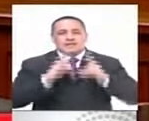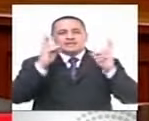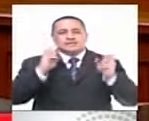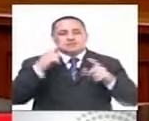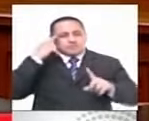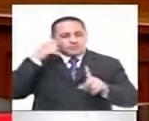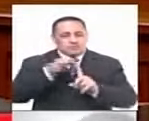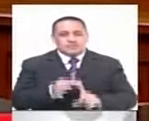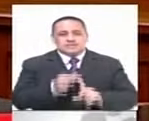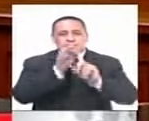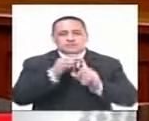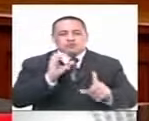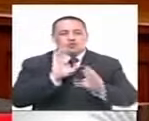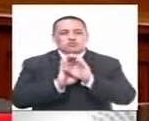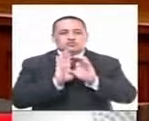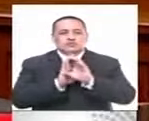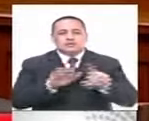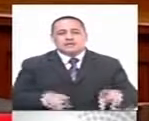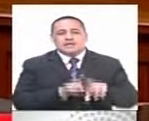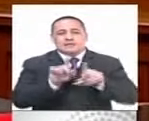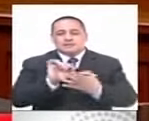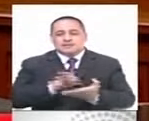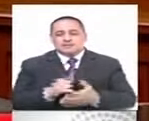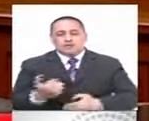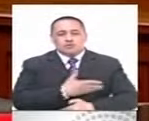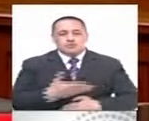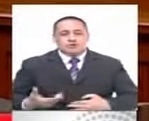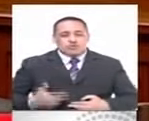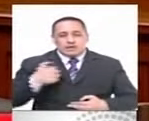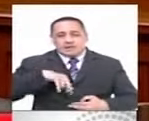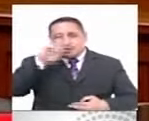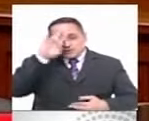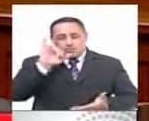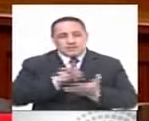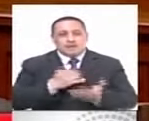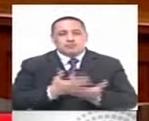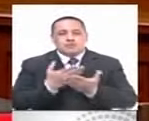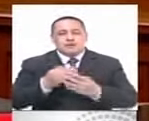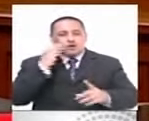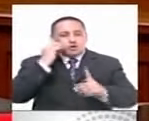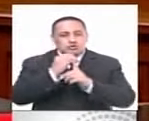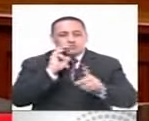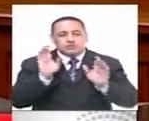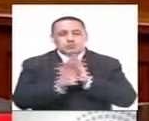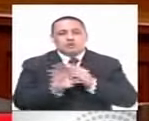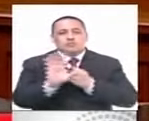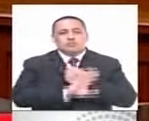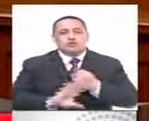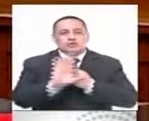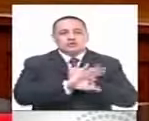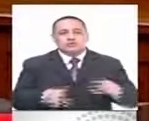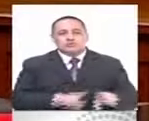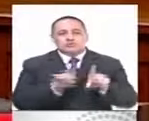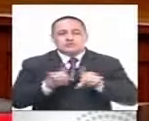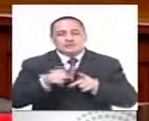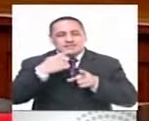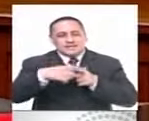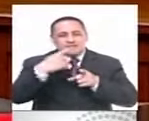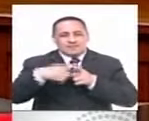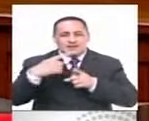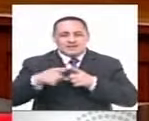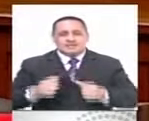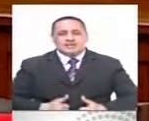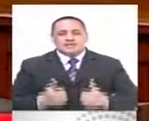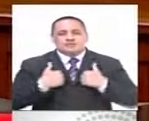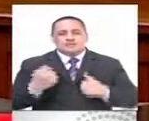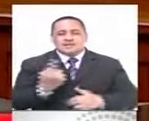los principios constitucionales del Estado peruano que establece el reconocimiento y protección de la pluralidad